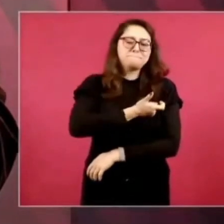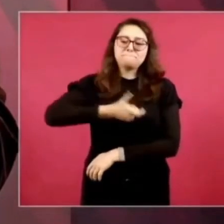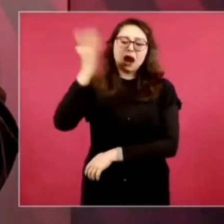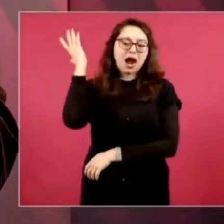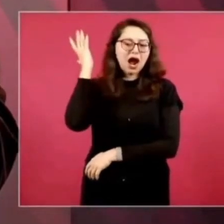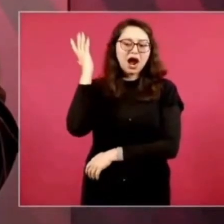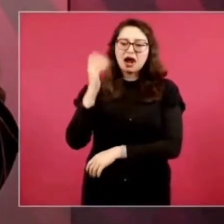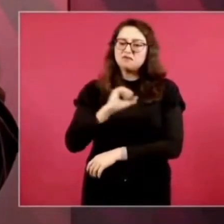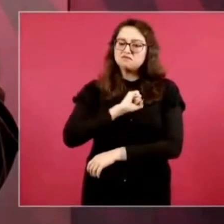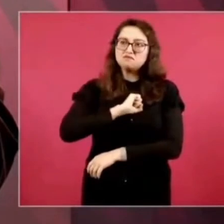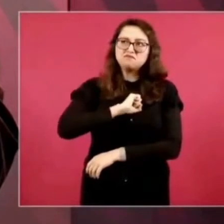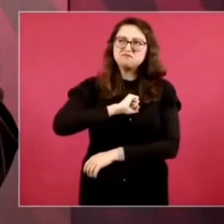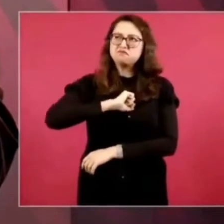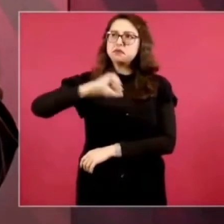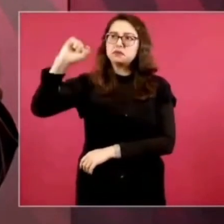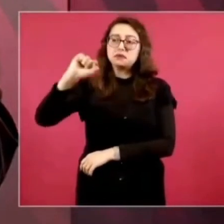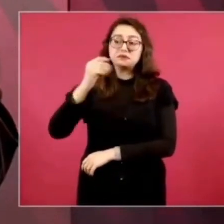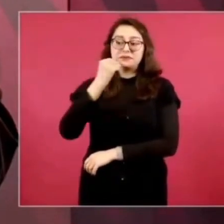el que manda.